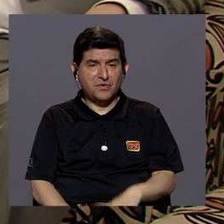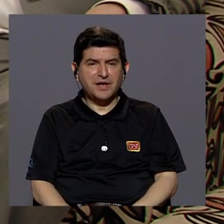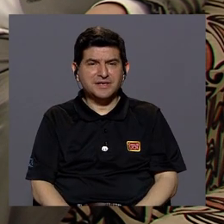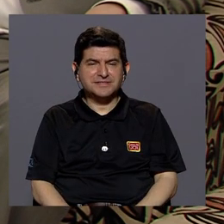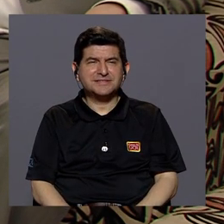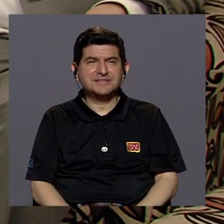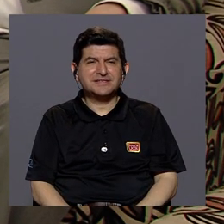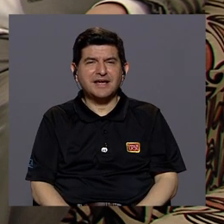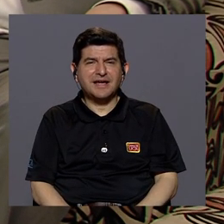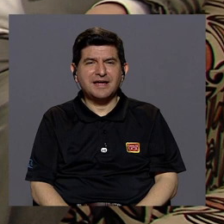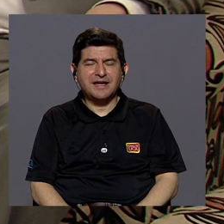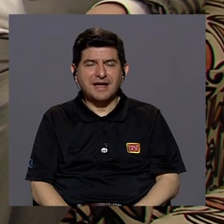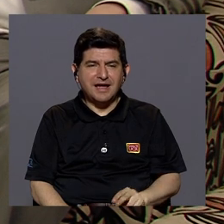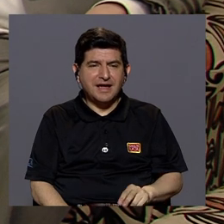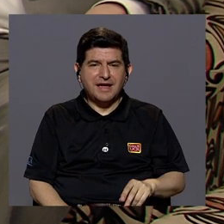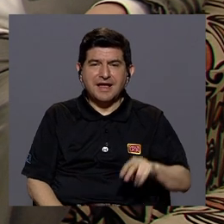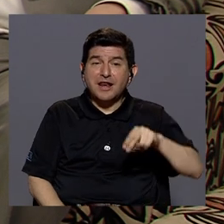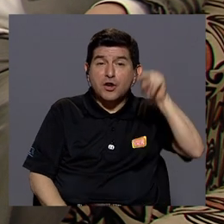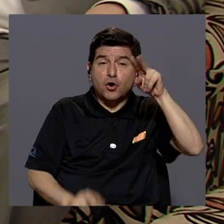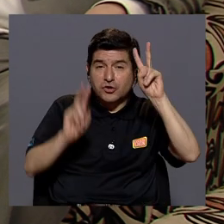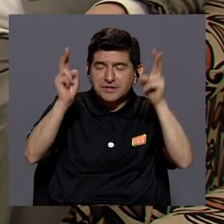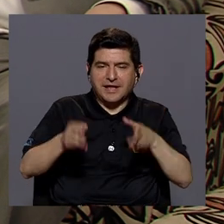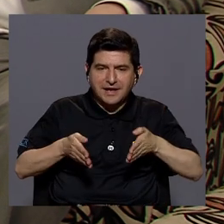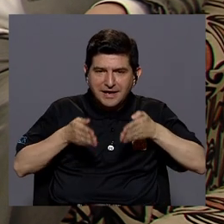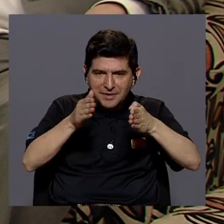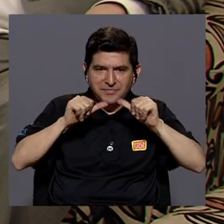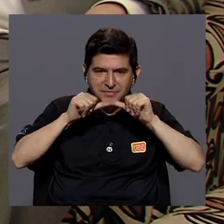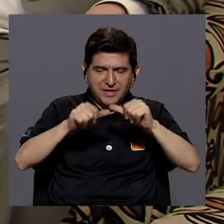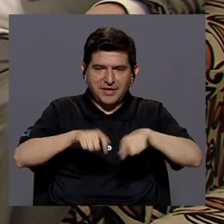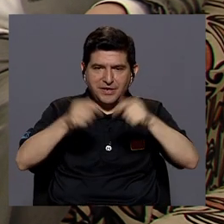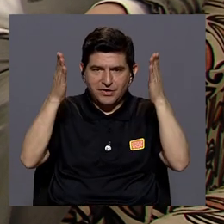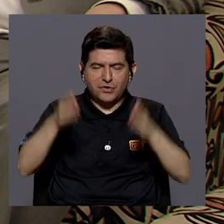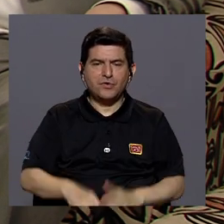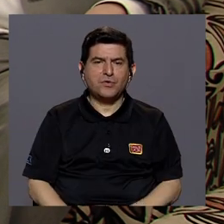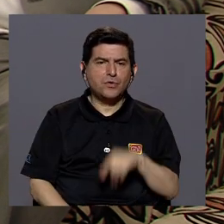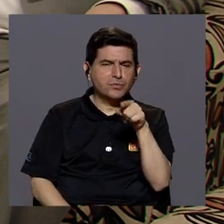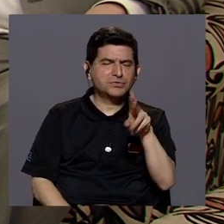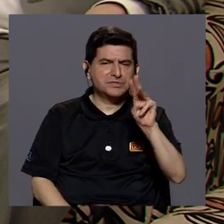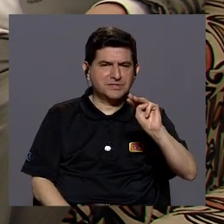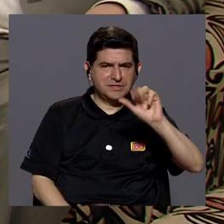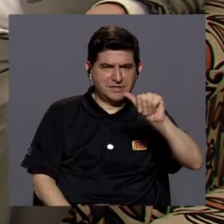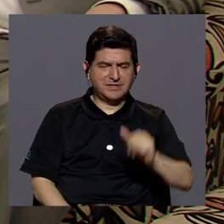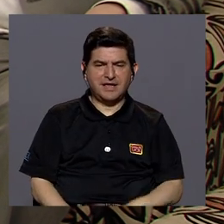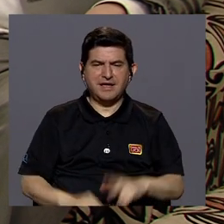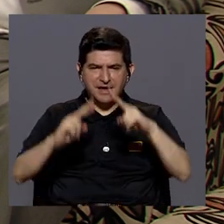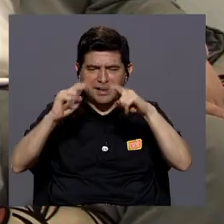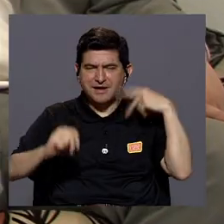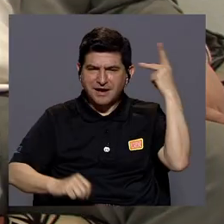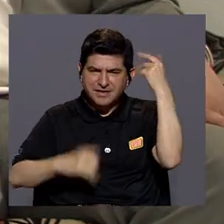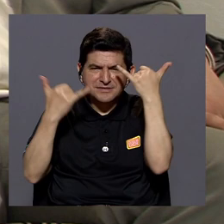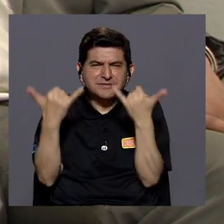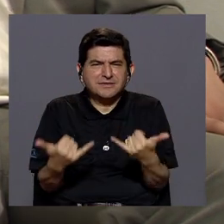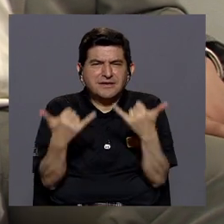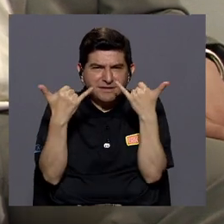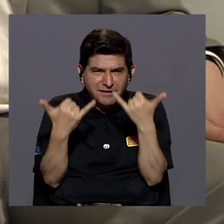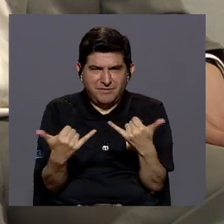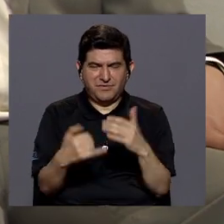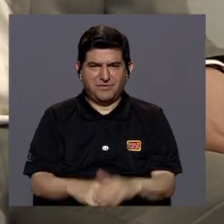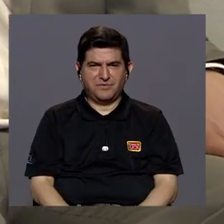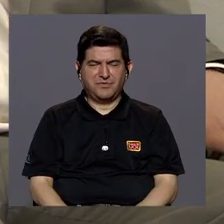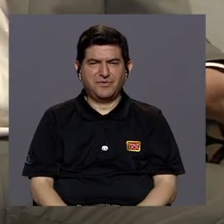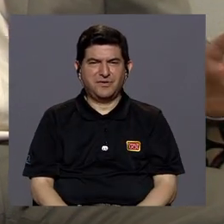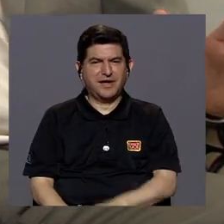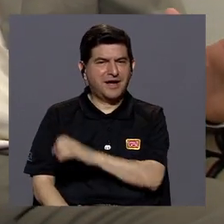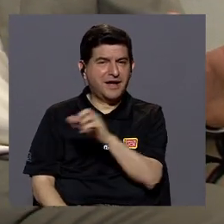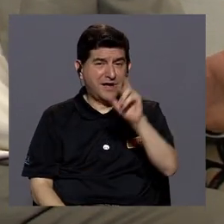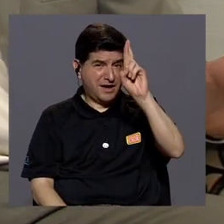periodista. Don Miguel, ¿cómo usted, haciendo una lectura de la política actual, ve a una Costa